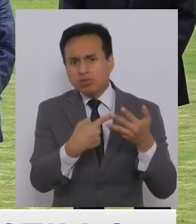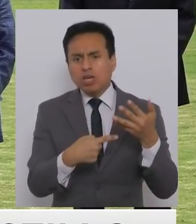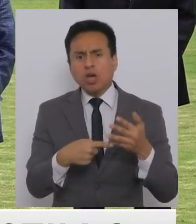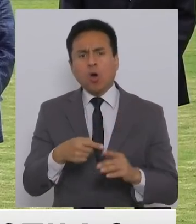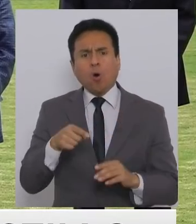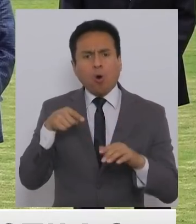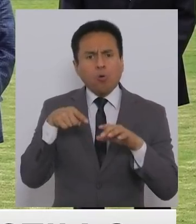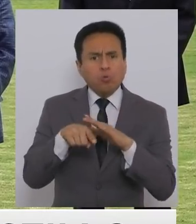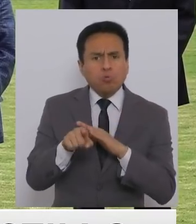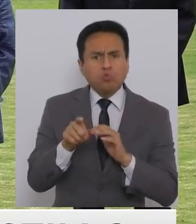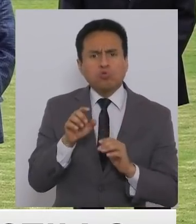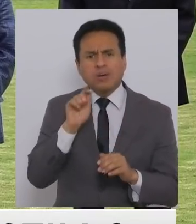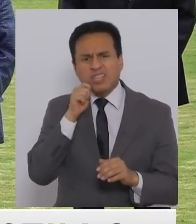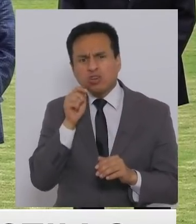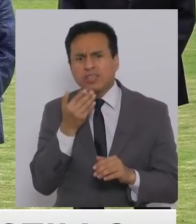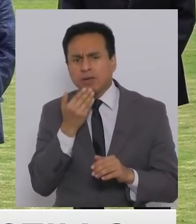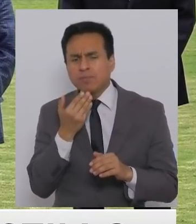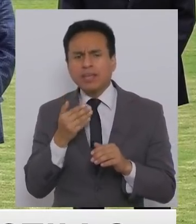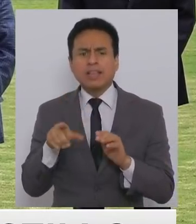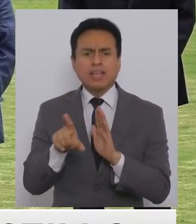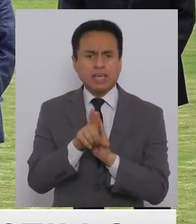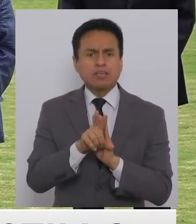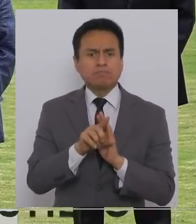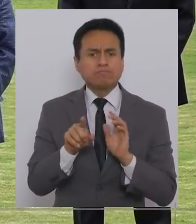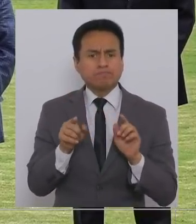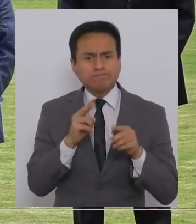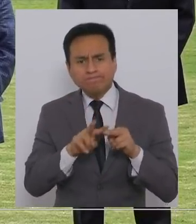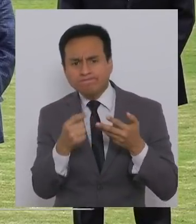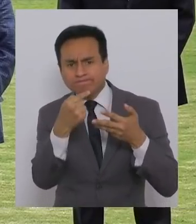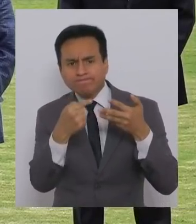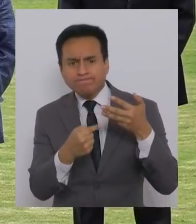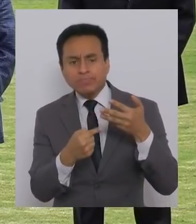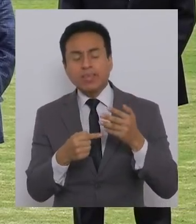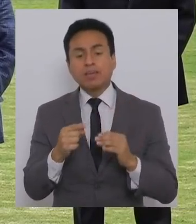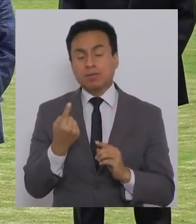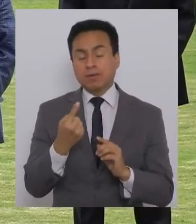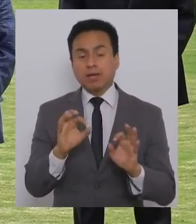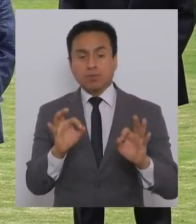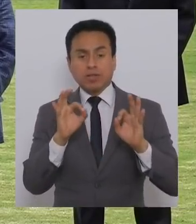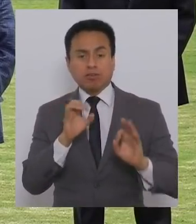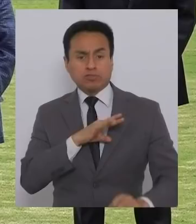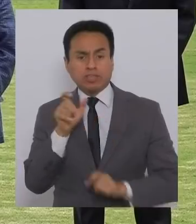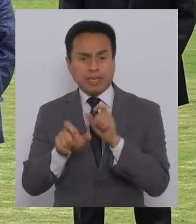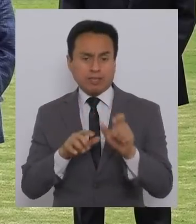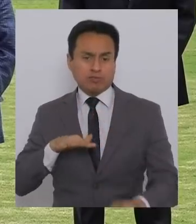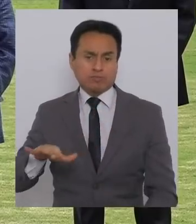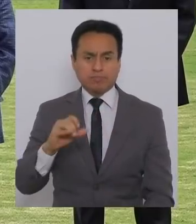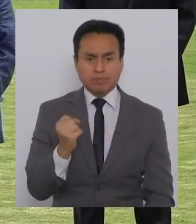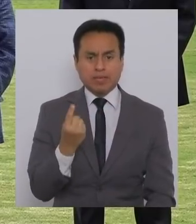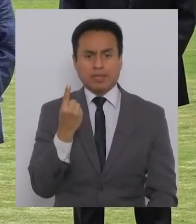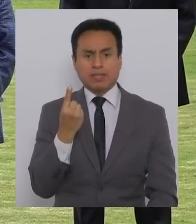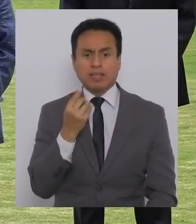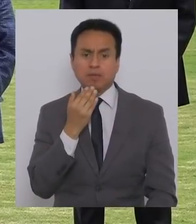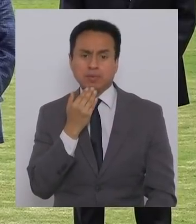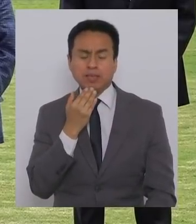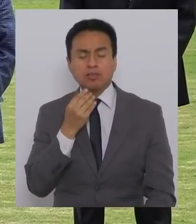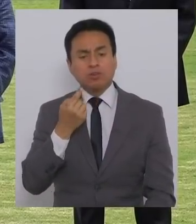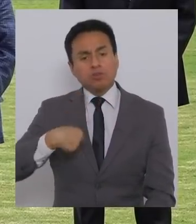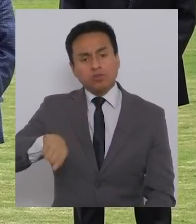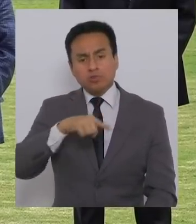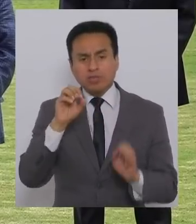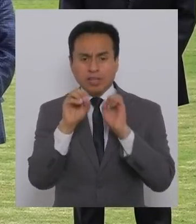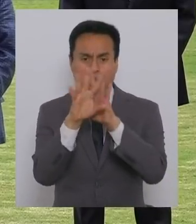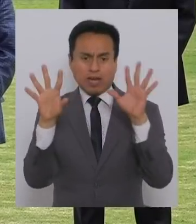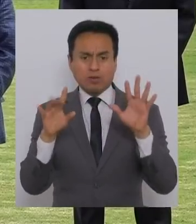Y, naturalmente, que en esta tarea es la primera prioridad de los chilenos. Y lo hemos tenido claro desde el primer